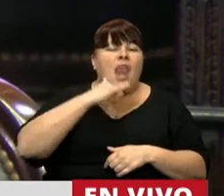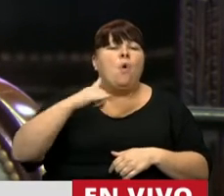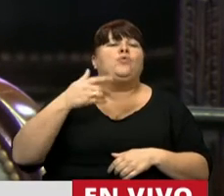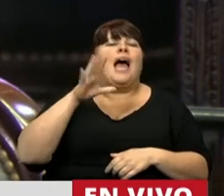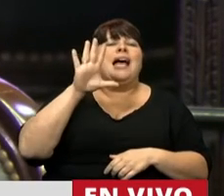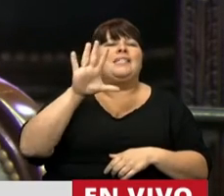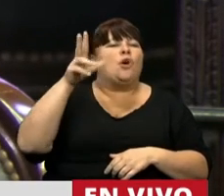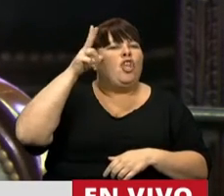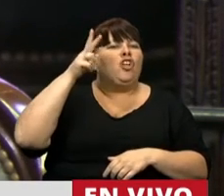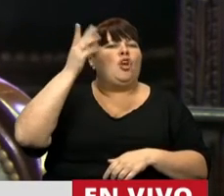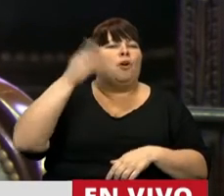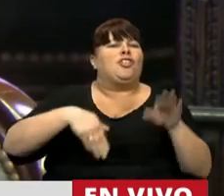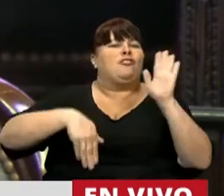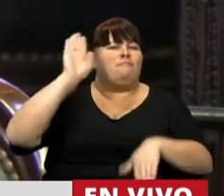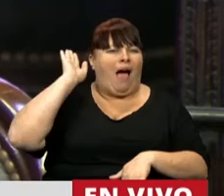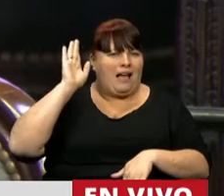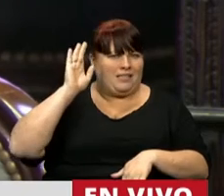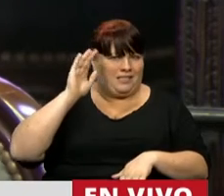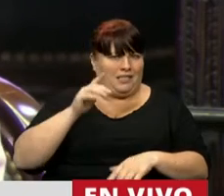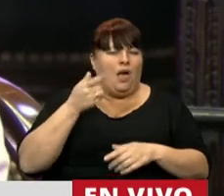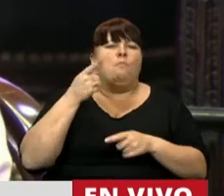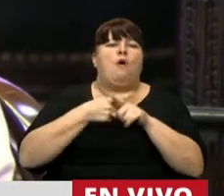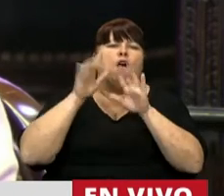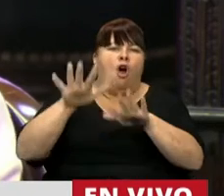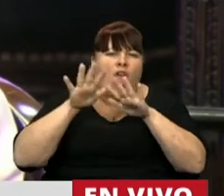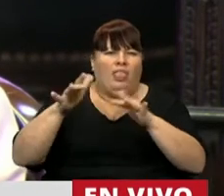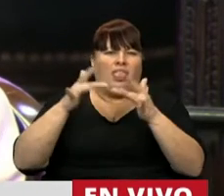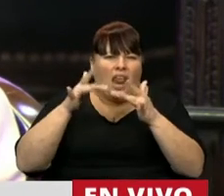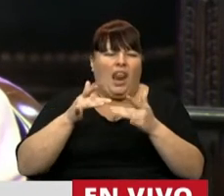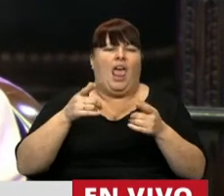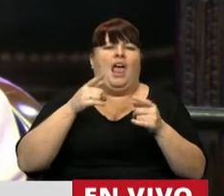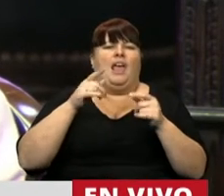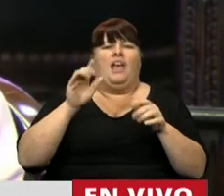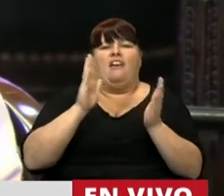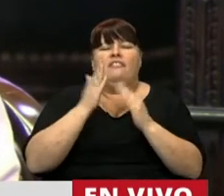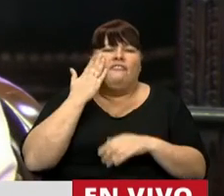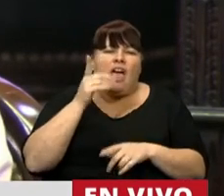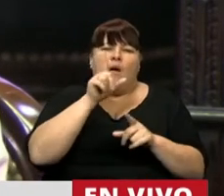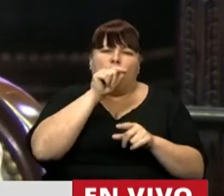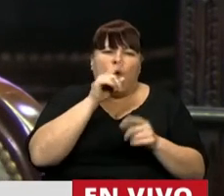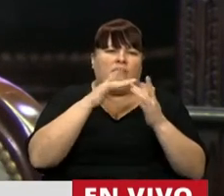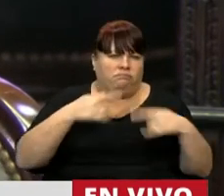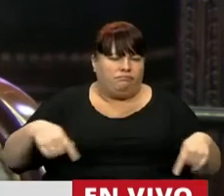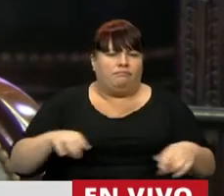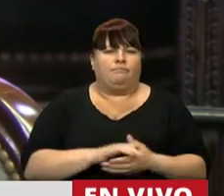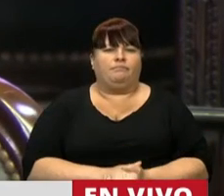un 58% de ciberacosos y de grooming en las redes y en la